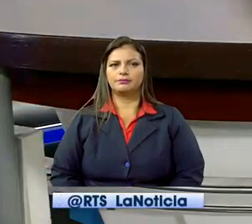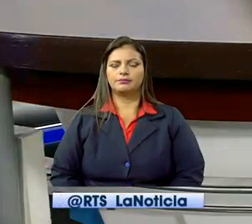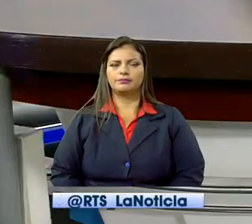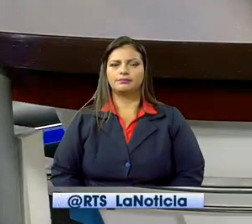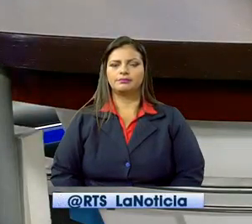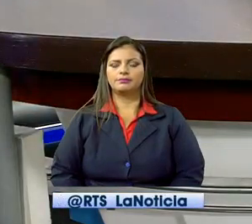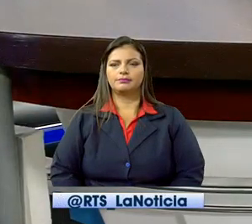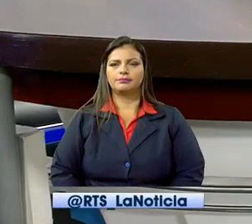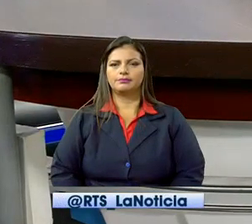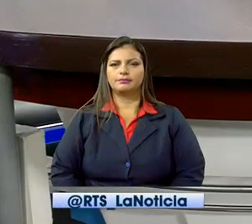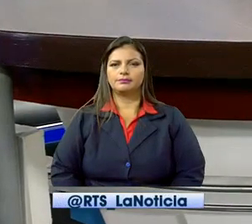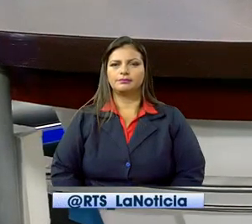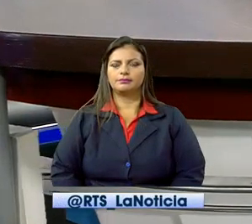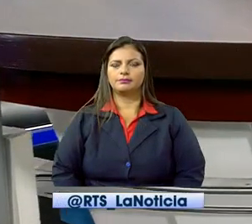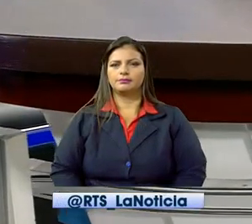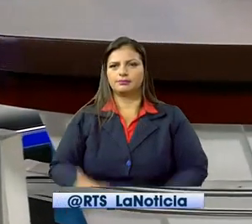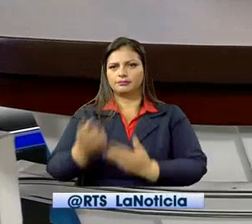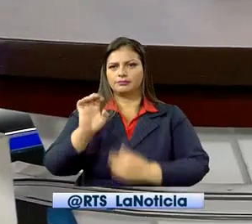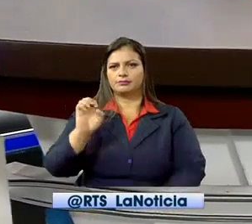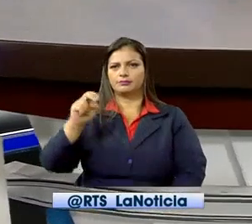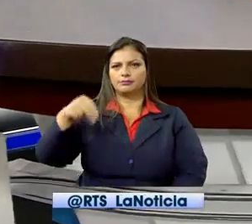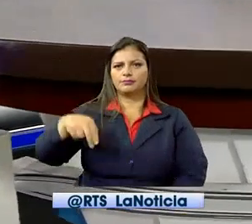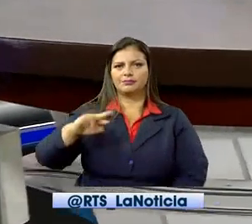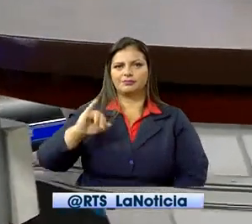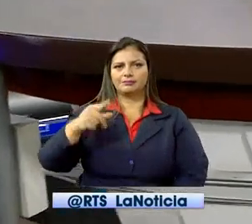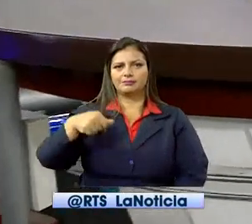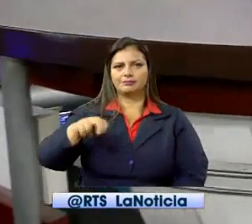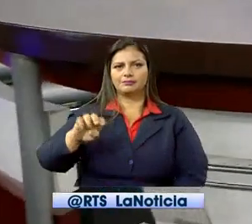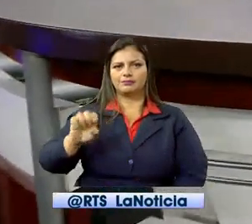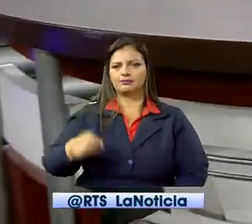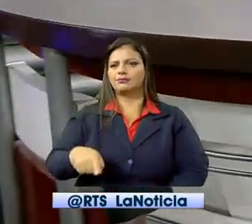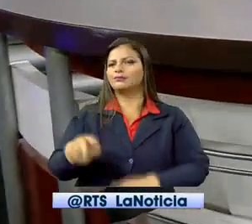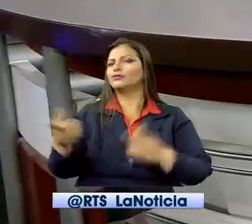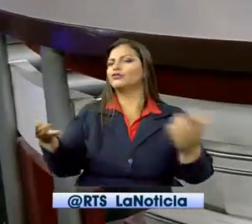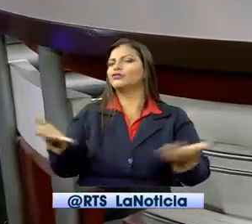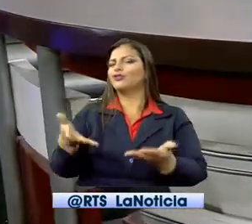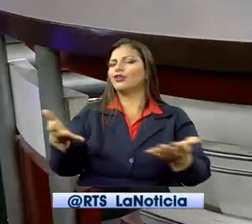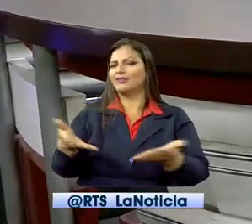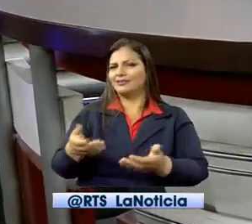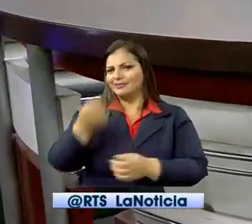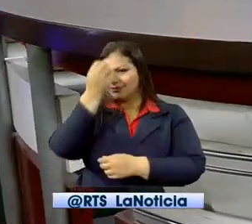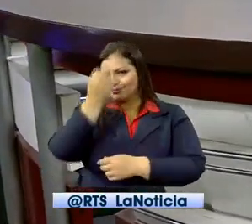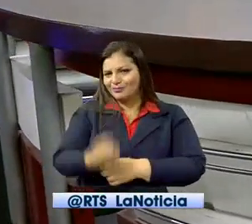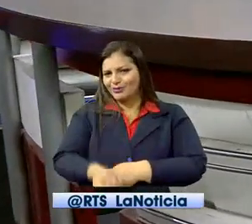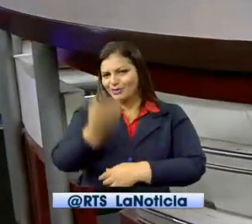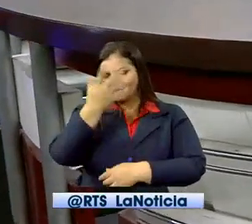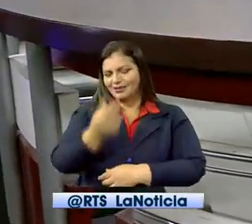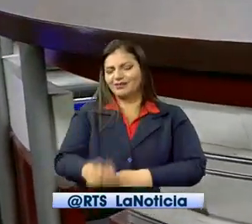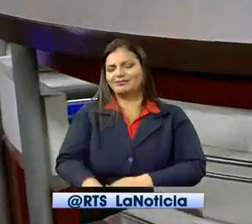Bueno, salimos de estudio. Enrique Muñoz, listo para la información. Listo para la información, ¿dónde Enrique? ¿Dónde te encuentras? Buenos días.